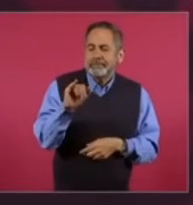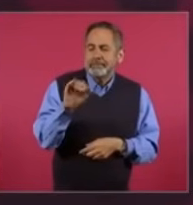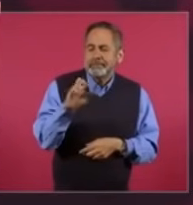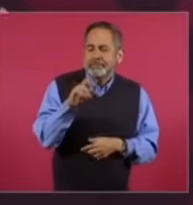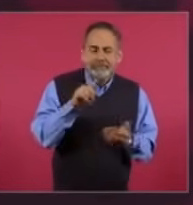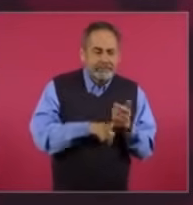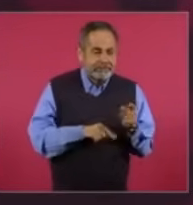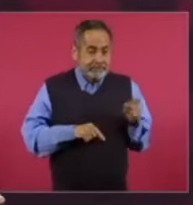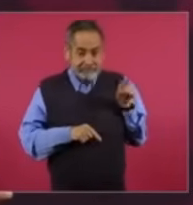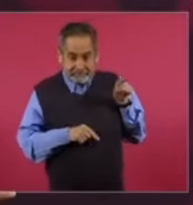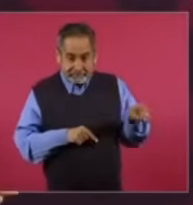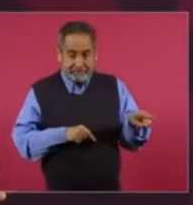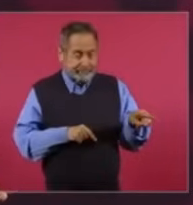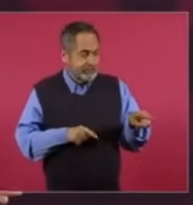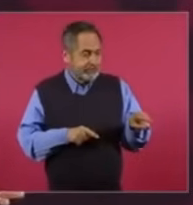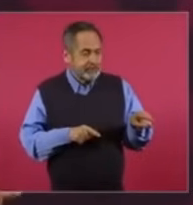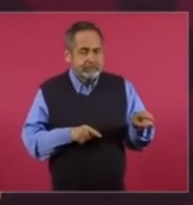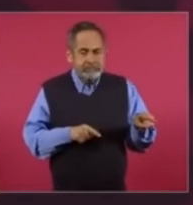va a tener